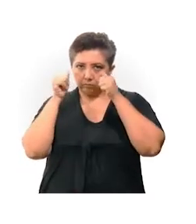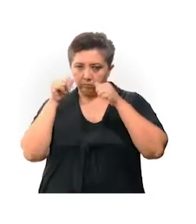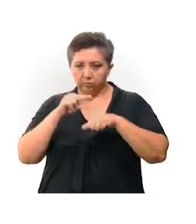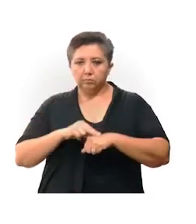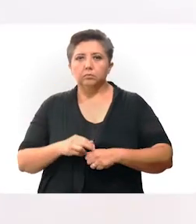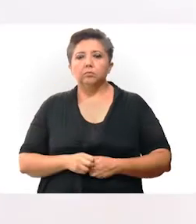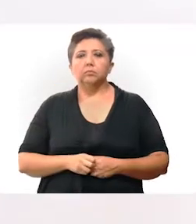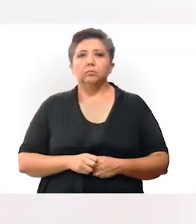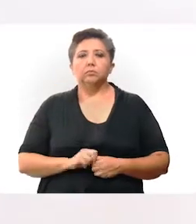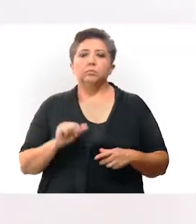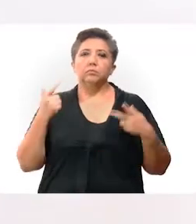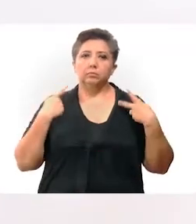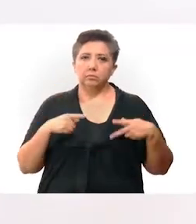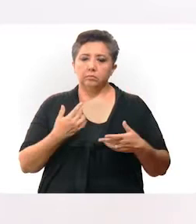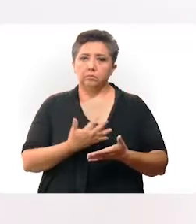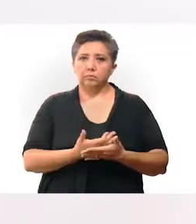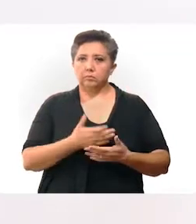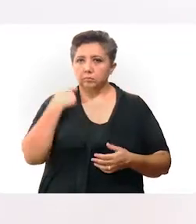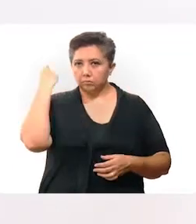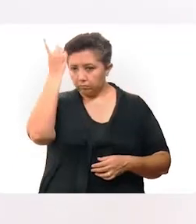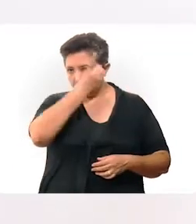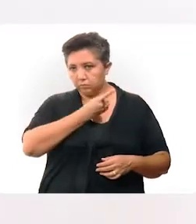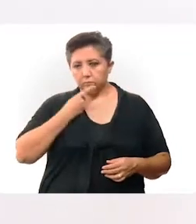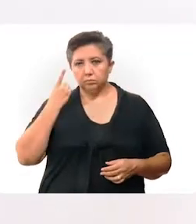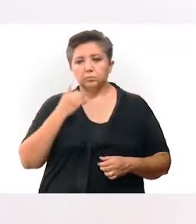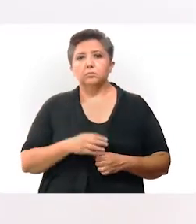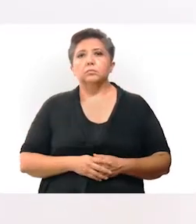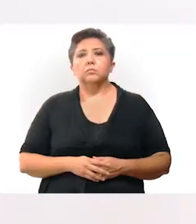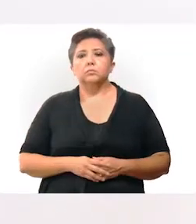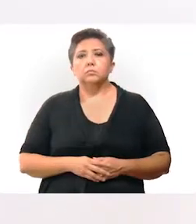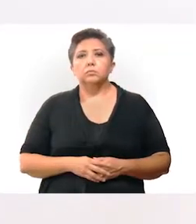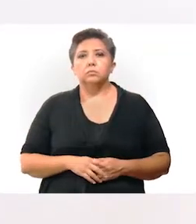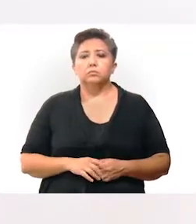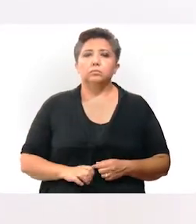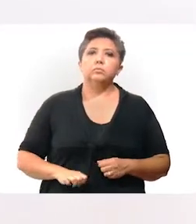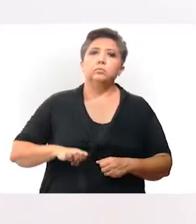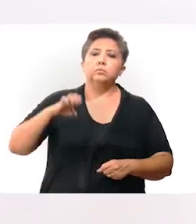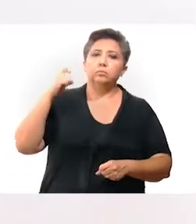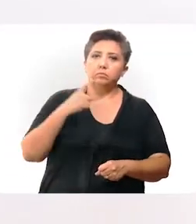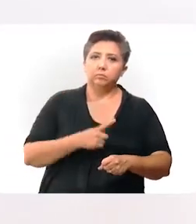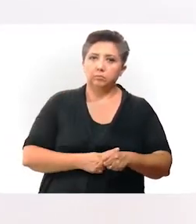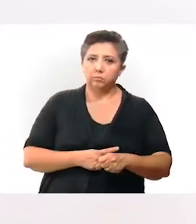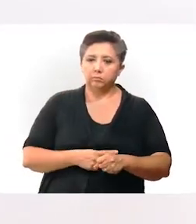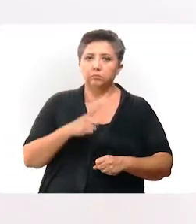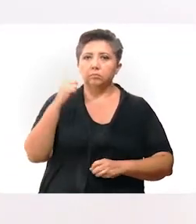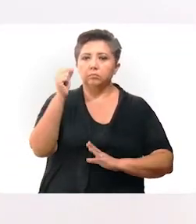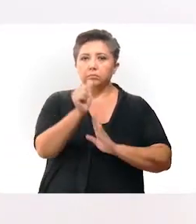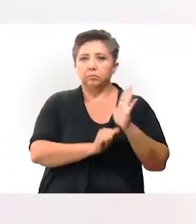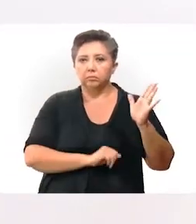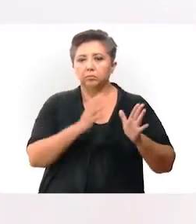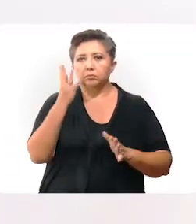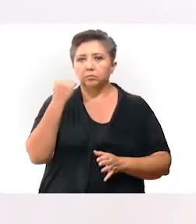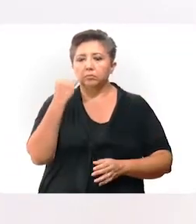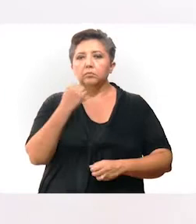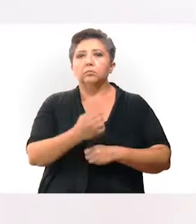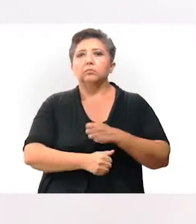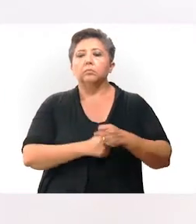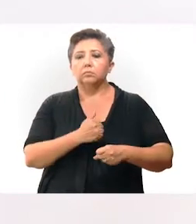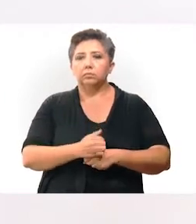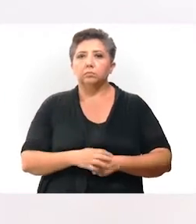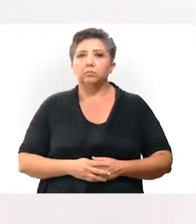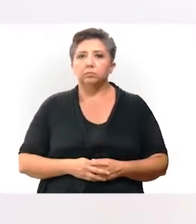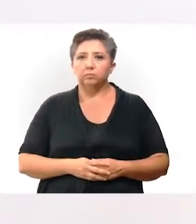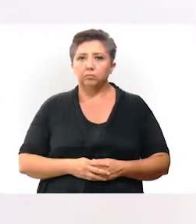aislamiento total. Hay otros pacientes a la espera de diagnóstico. El rango de edad de los casos es de 1 mes a